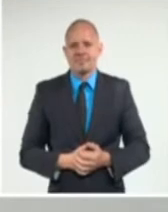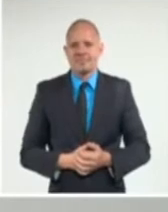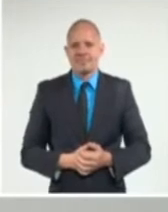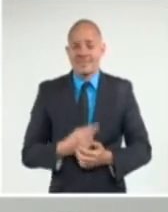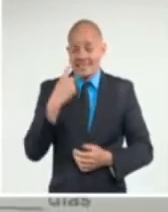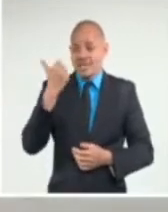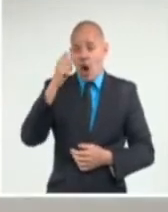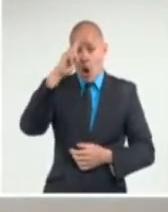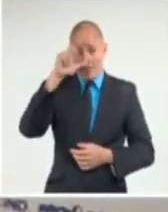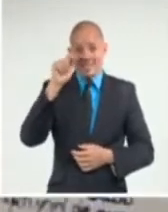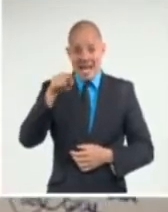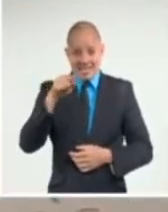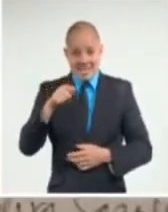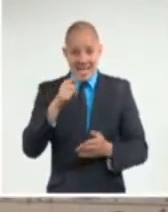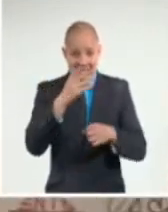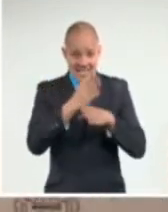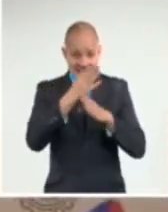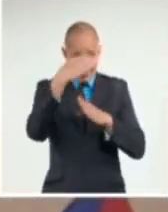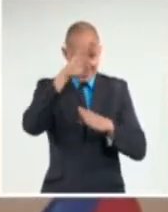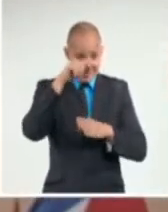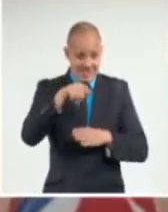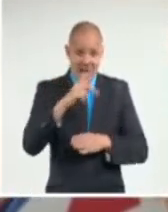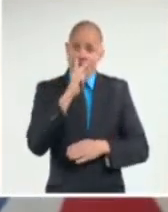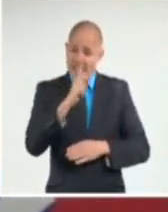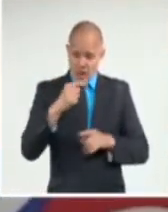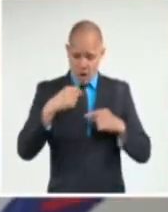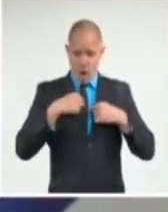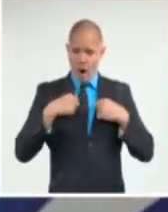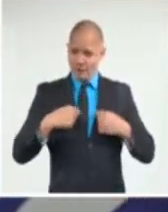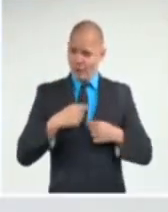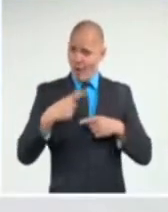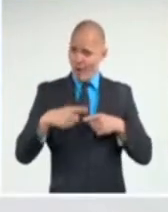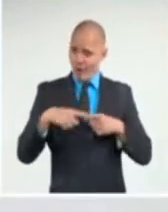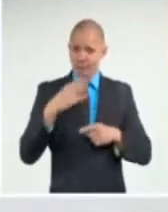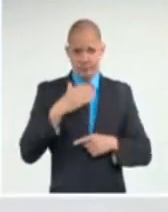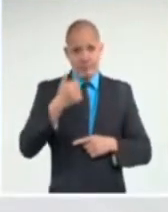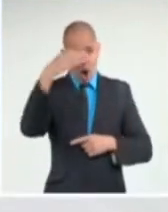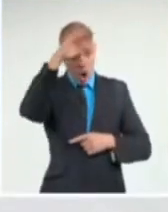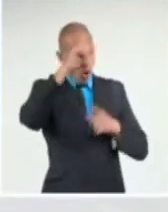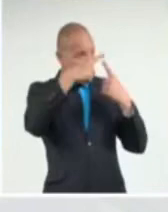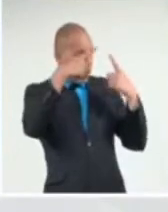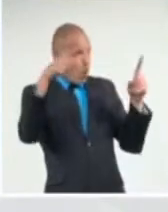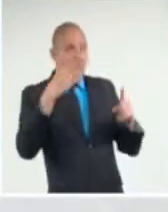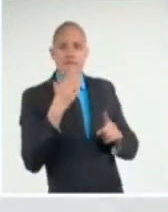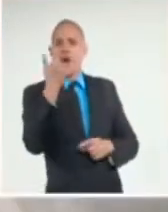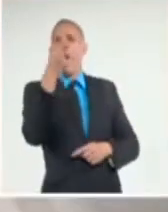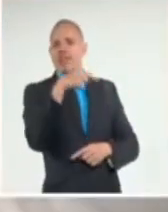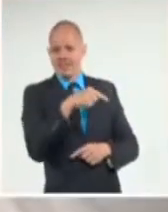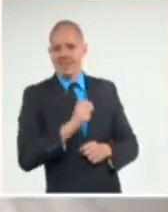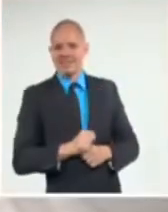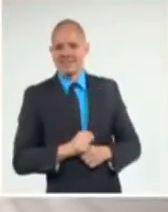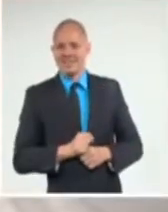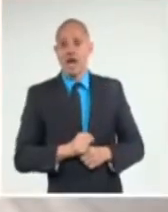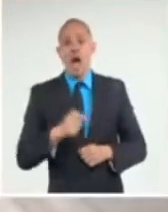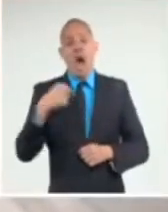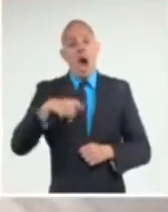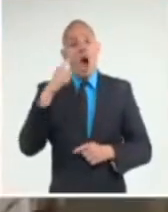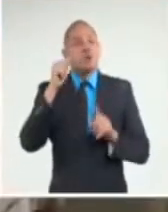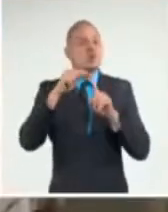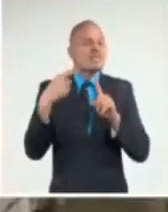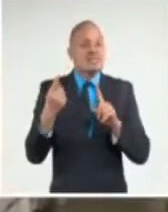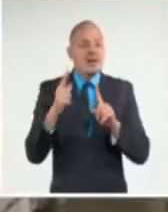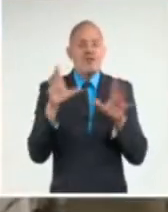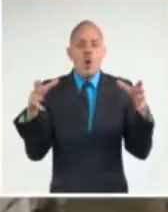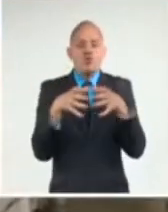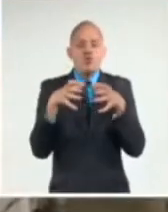santiago de cuba se distingue como centro destacado y de excelencia del país tiene entre sus retos lograr ser un colectivo vanguardia